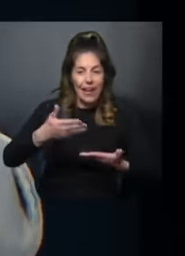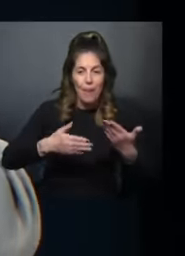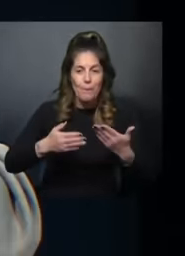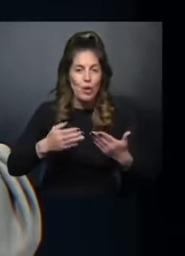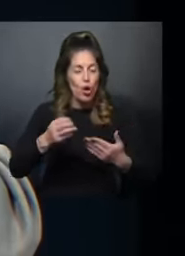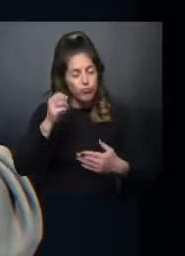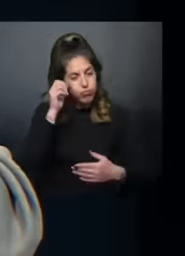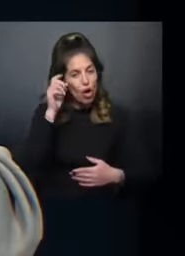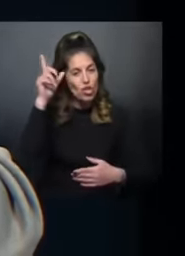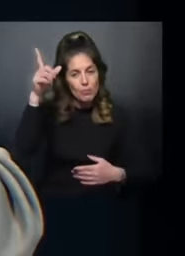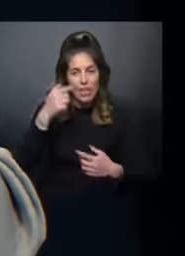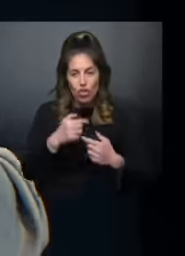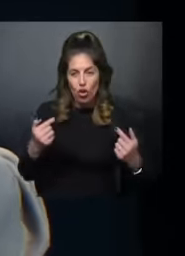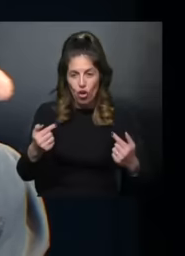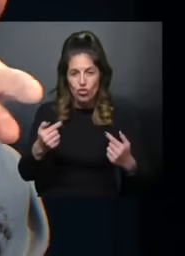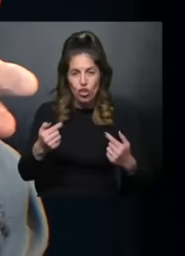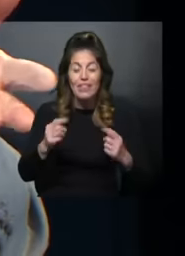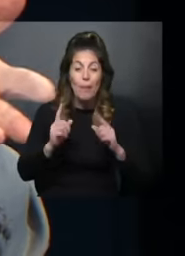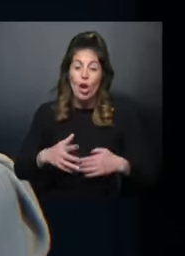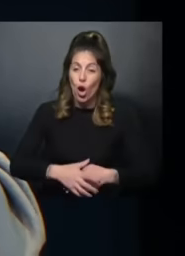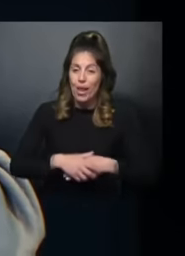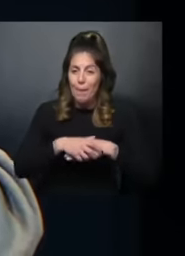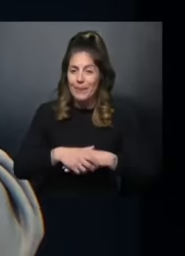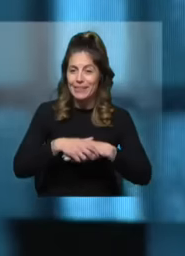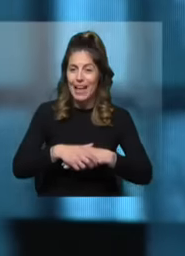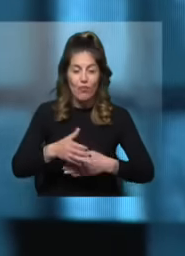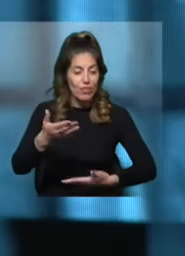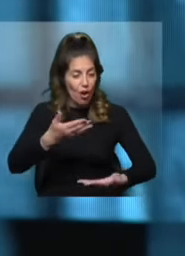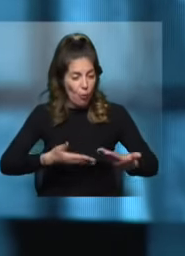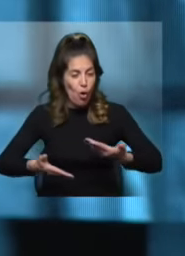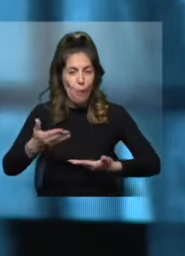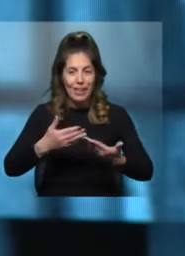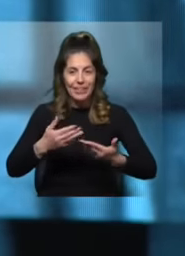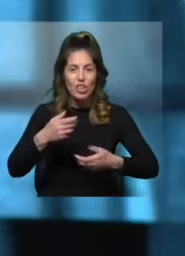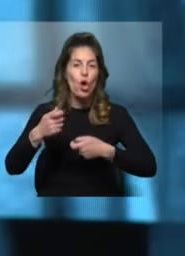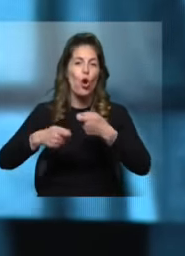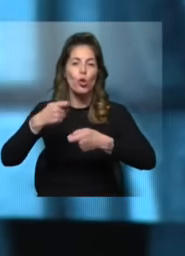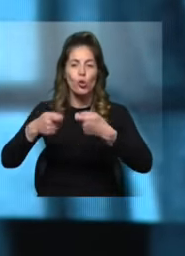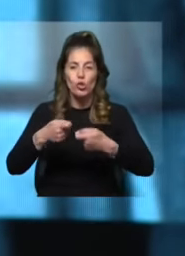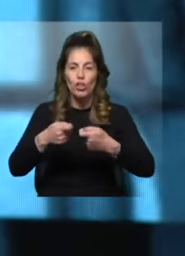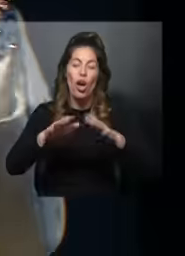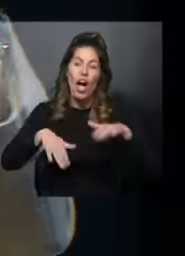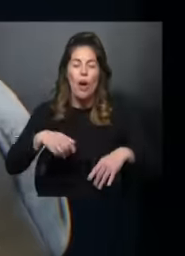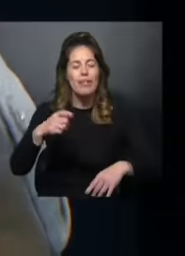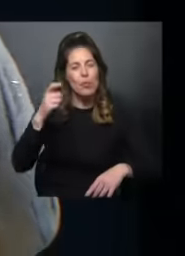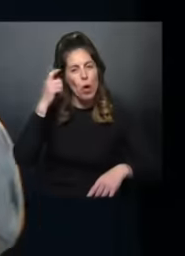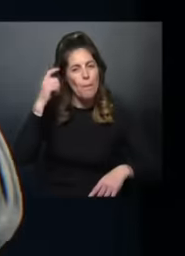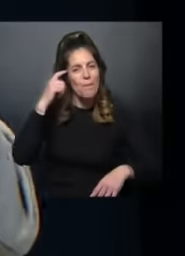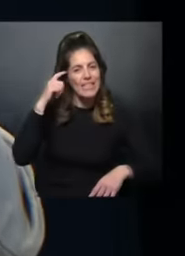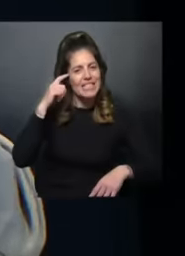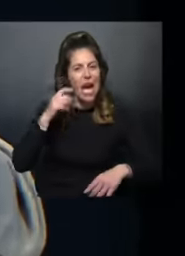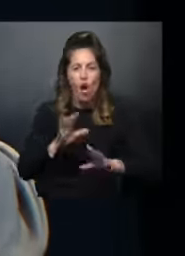conocimiento, con la amistad, de alguna manera, ¿no? A veces uno piensa que los músicos son egoístas y están